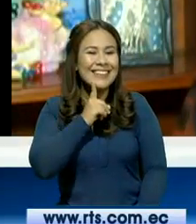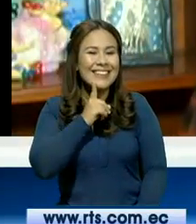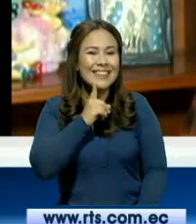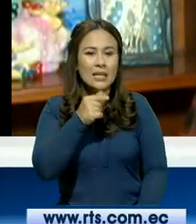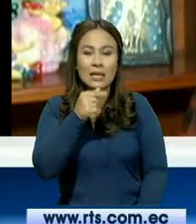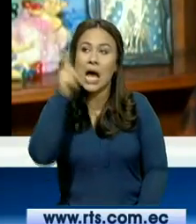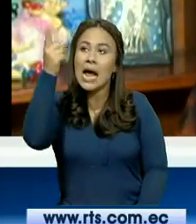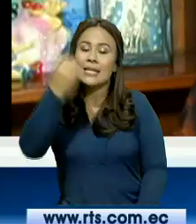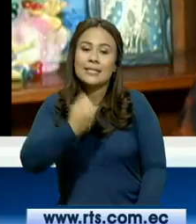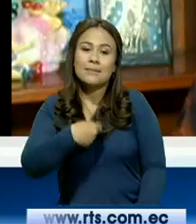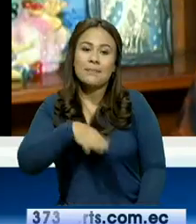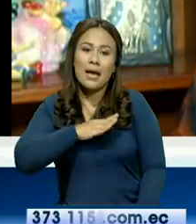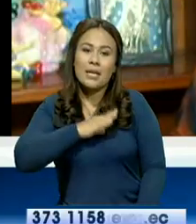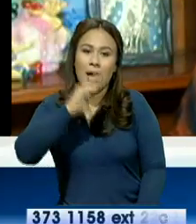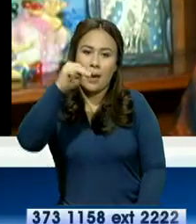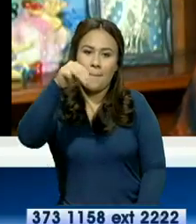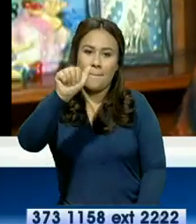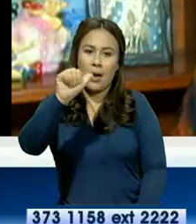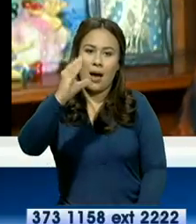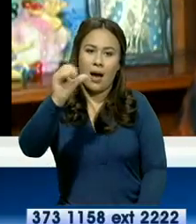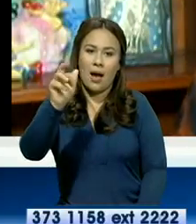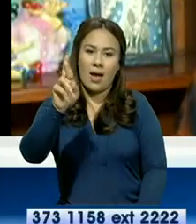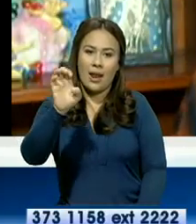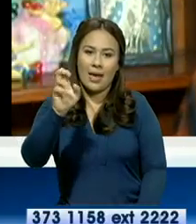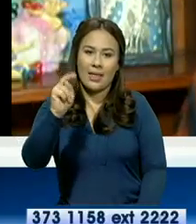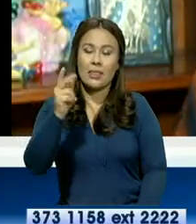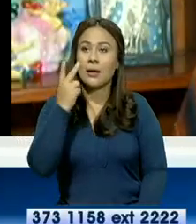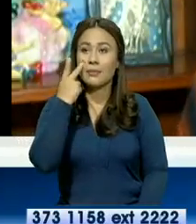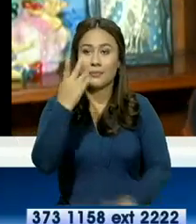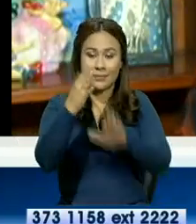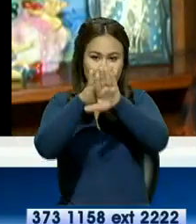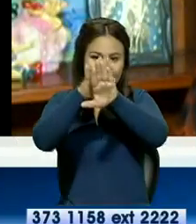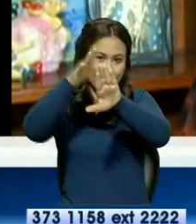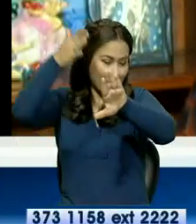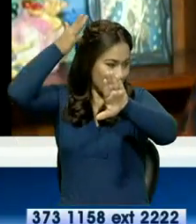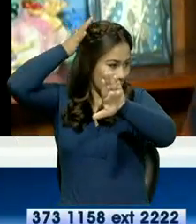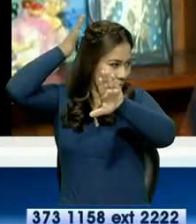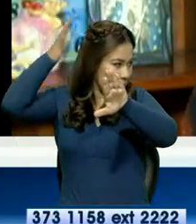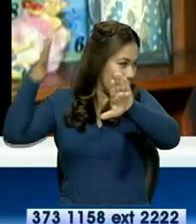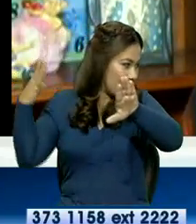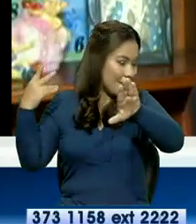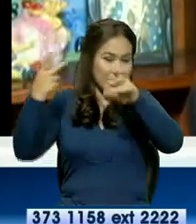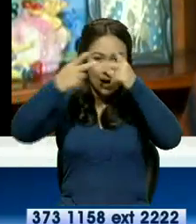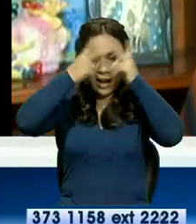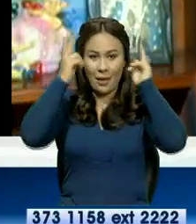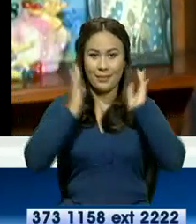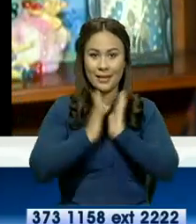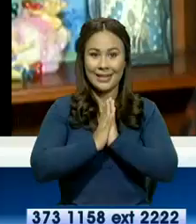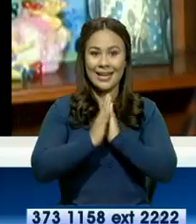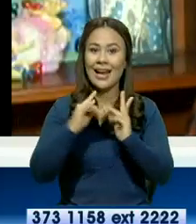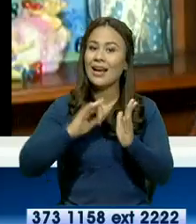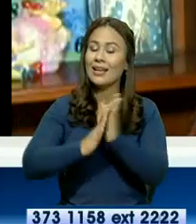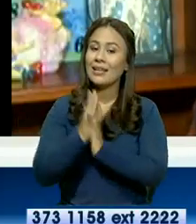los españoles. Y cuando usted ve de espaldas a la Virgen de las Mercedes, en la iglesia de la